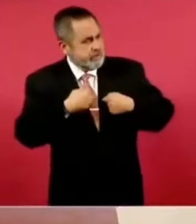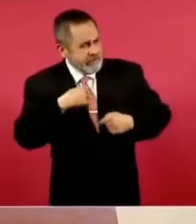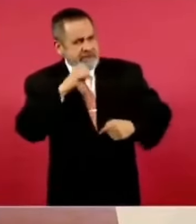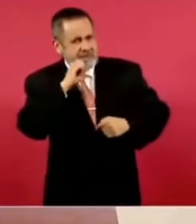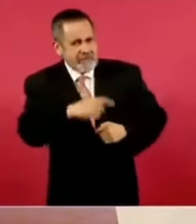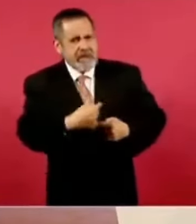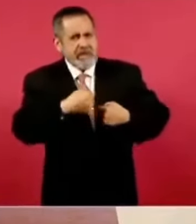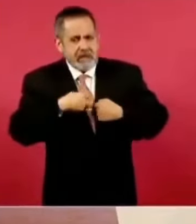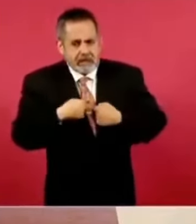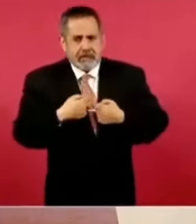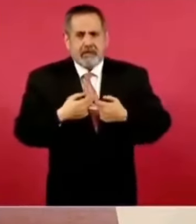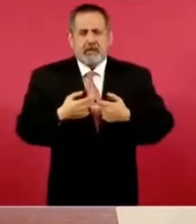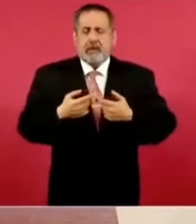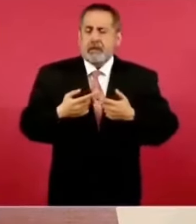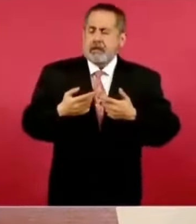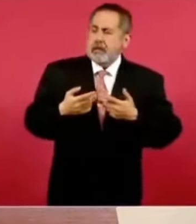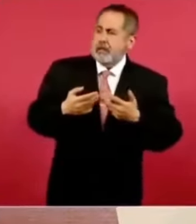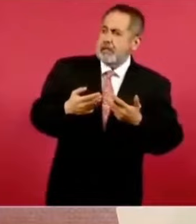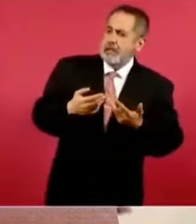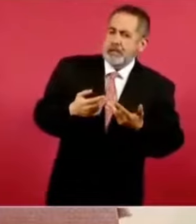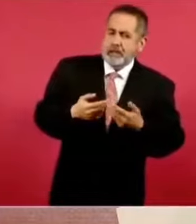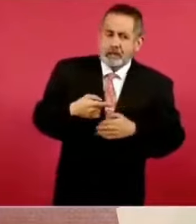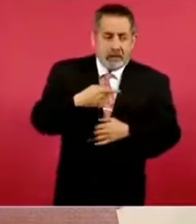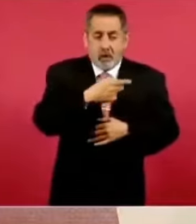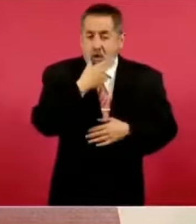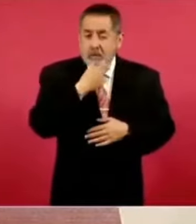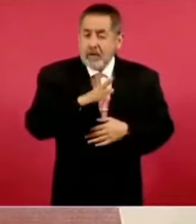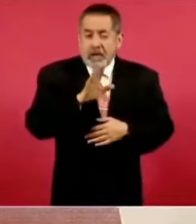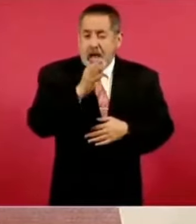yo estoy ya casi moribundo,